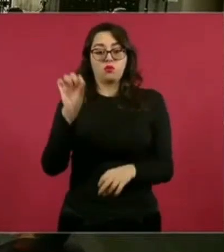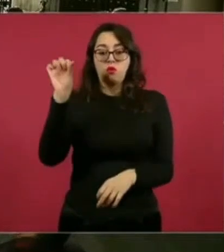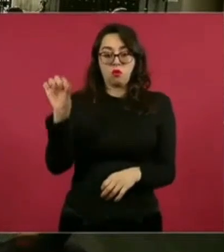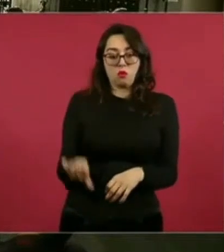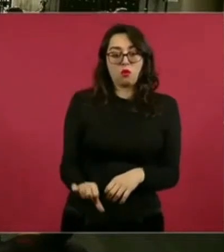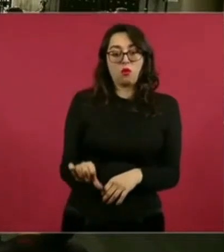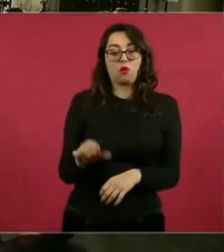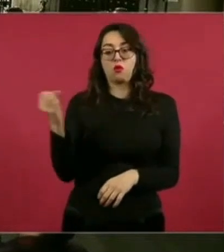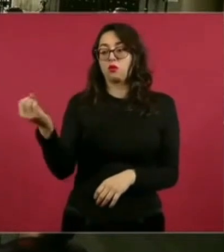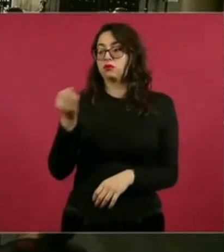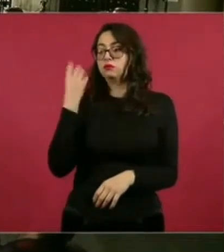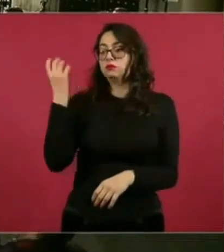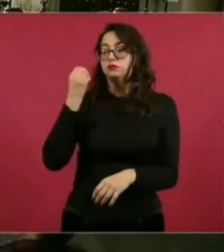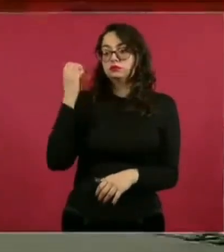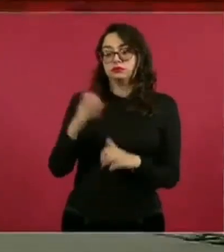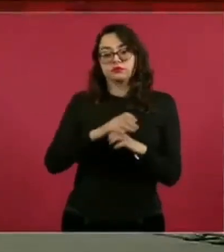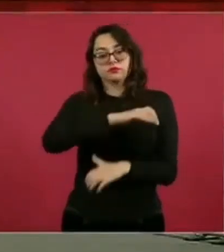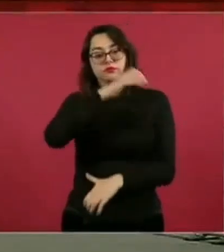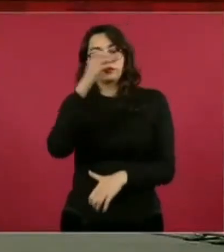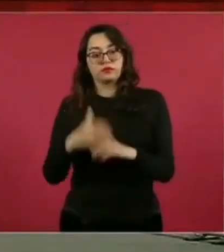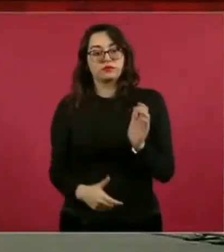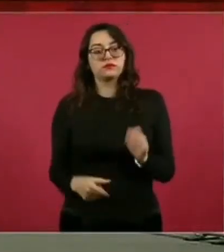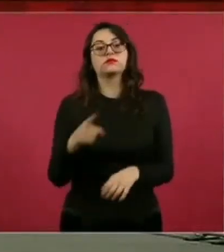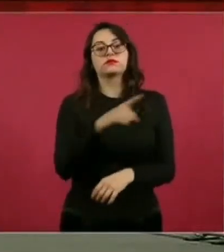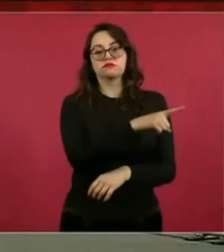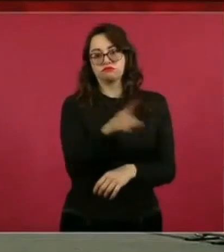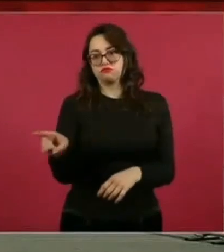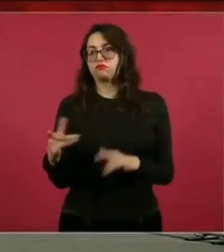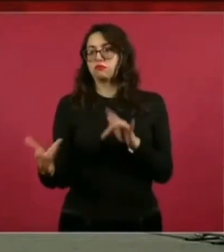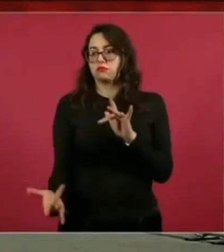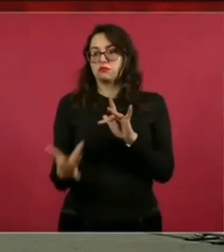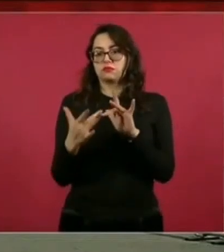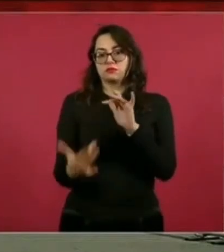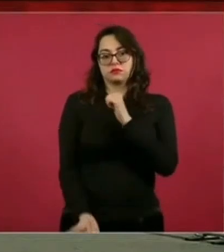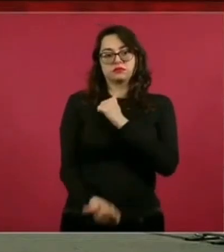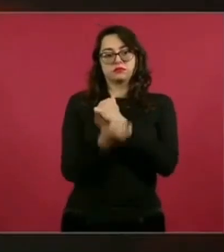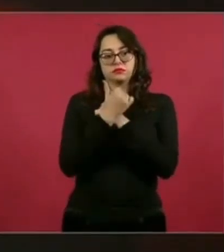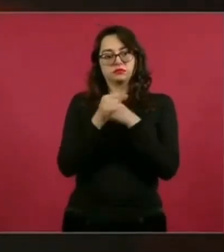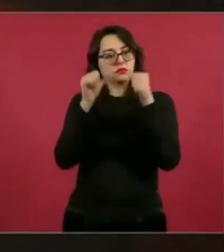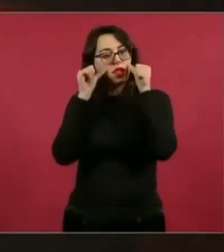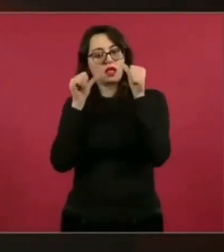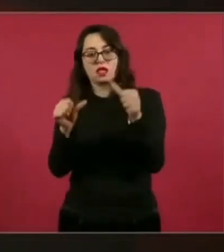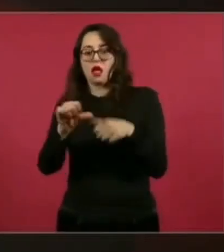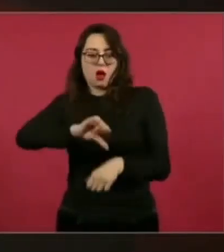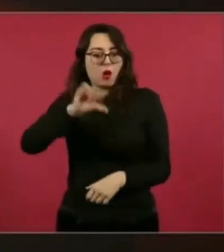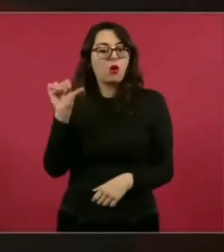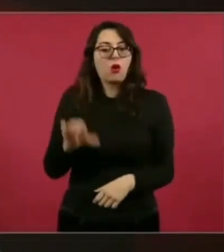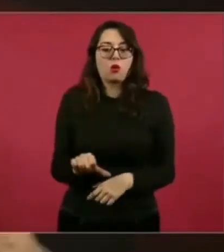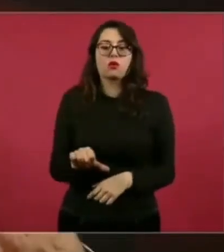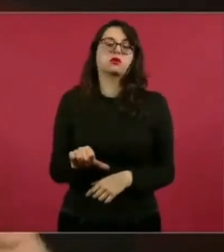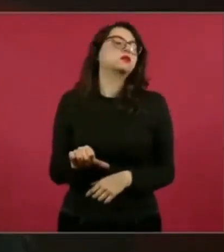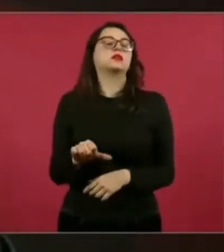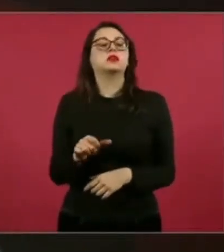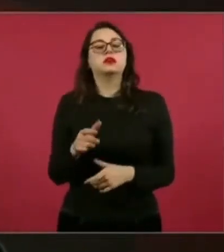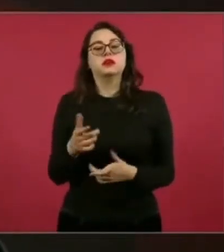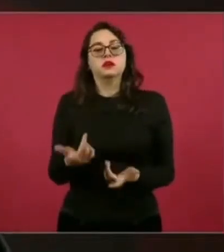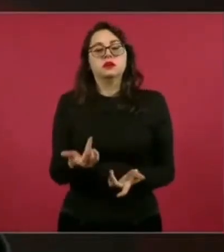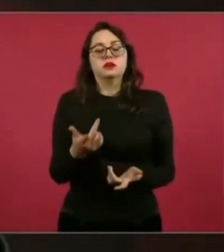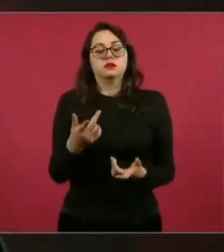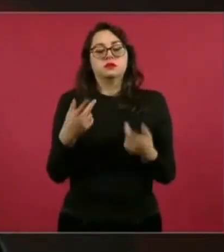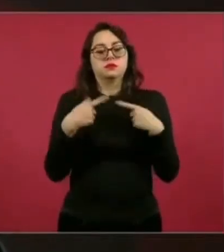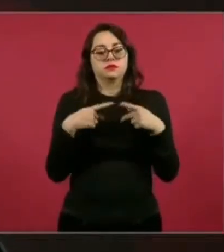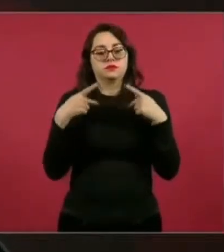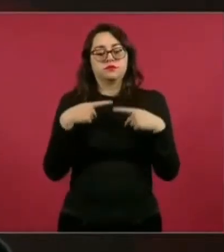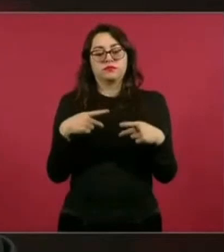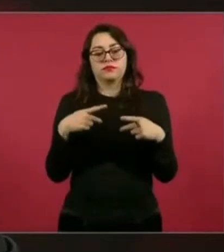concluir esta conferencia y podemos atenderlos, no solamente a las personas,